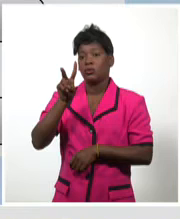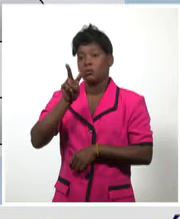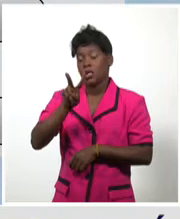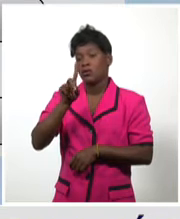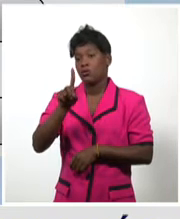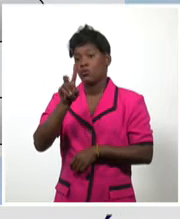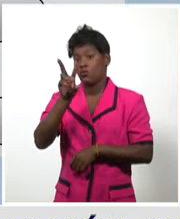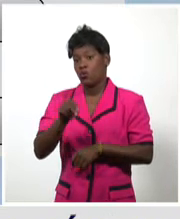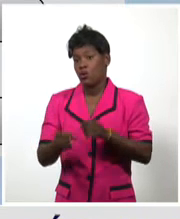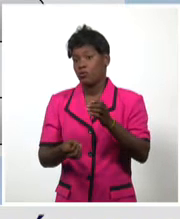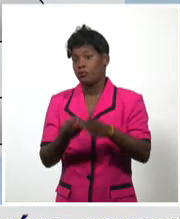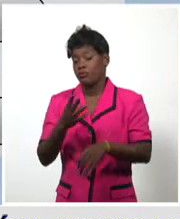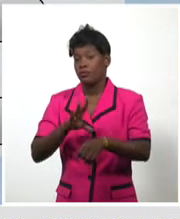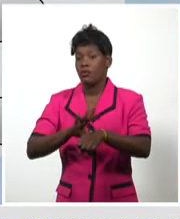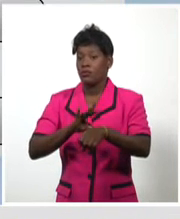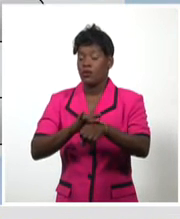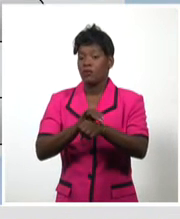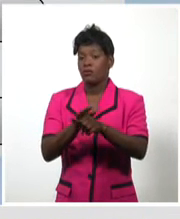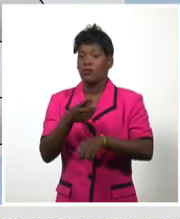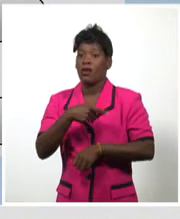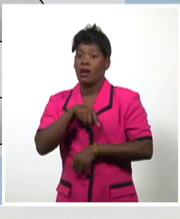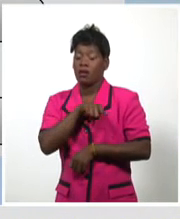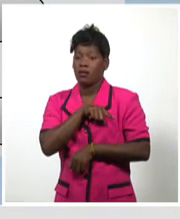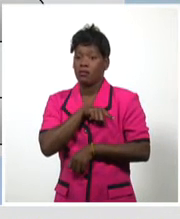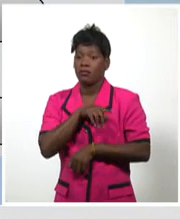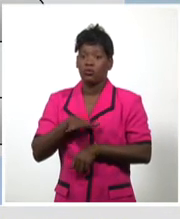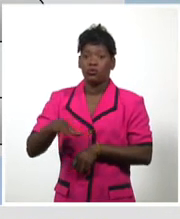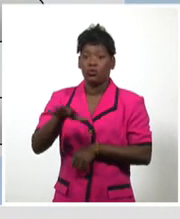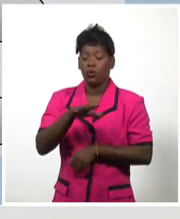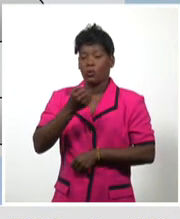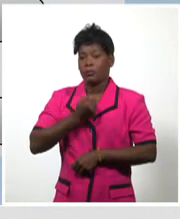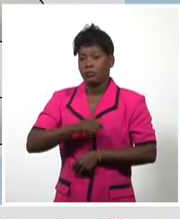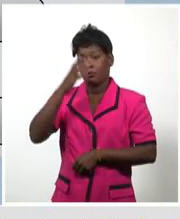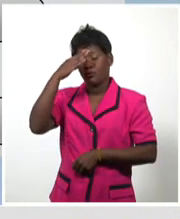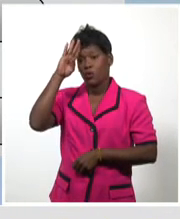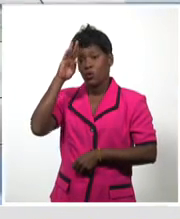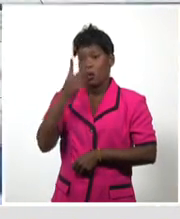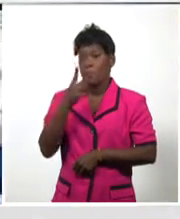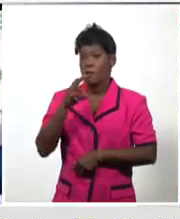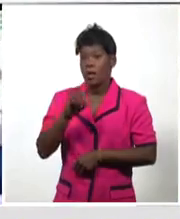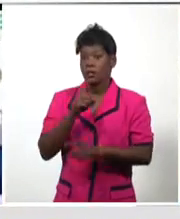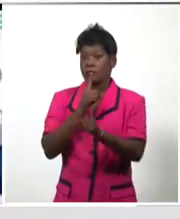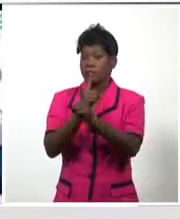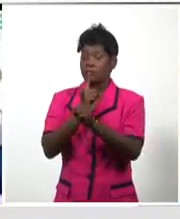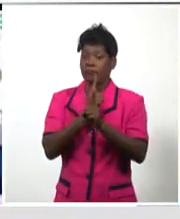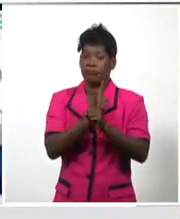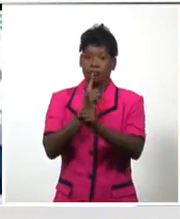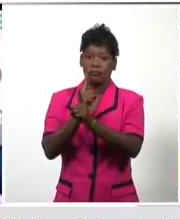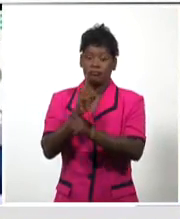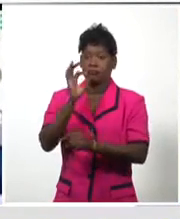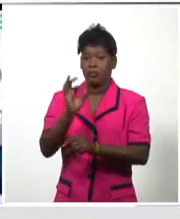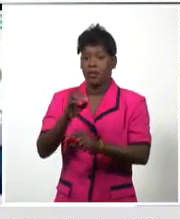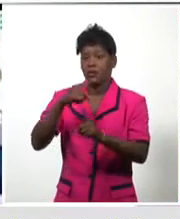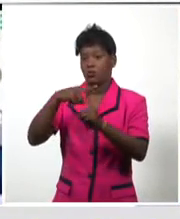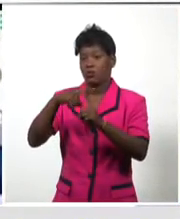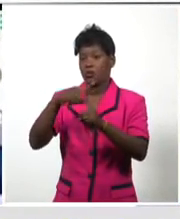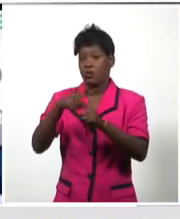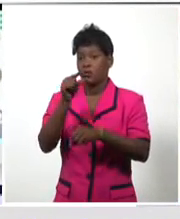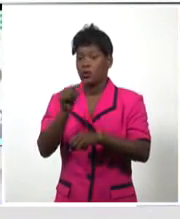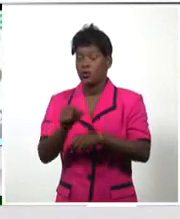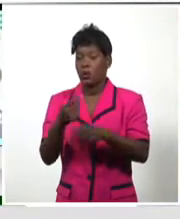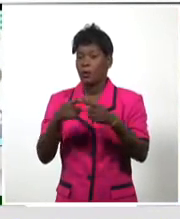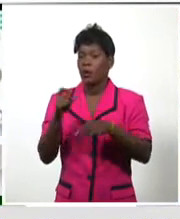a la COVID-19 en la jornada de ayer, todos estos casos cubanos, 20 contactos de casos confirmados con anterioridad. En un caso no se precisaba la